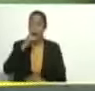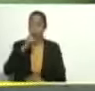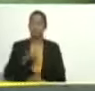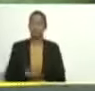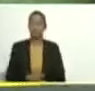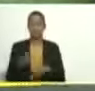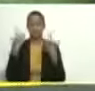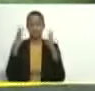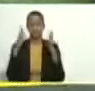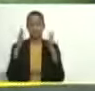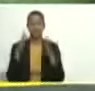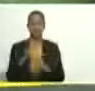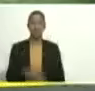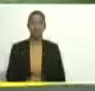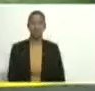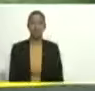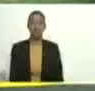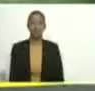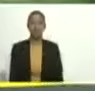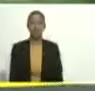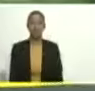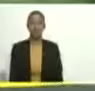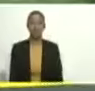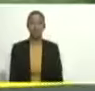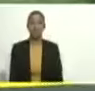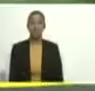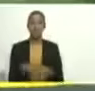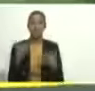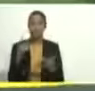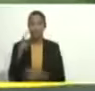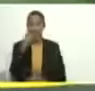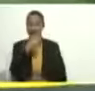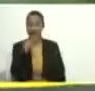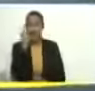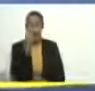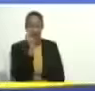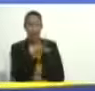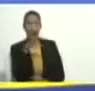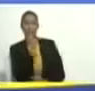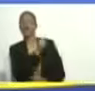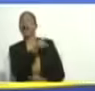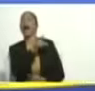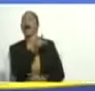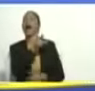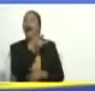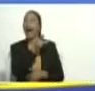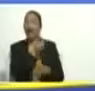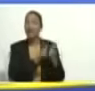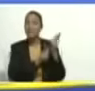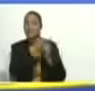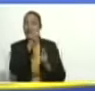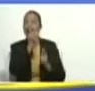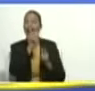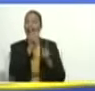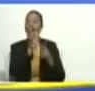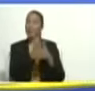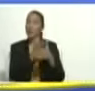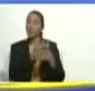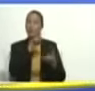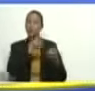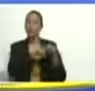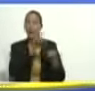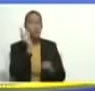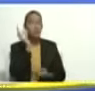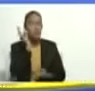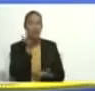¿Ah? Por eso tienes cara de luna de miel. A Ernesto, mándale